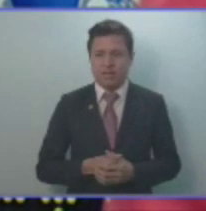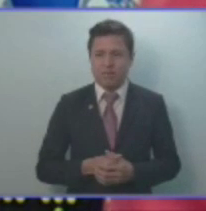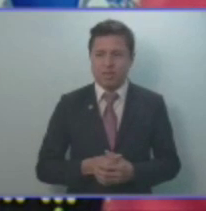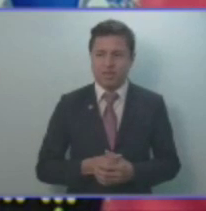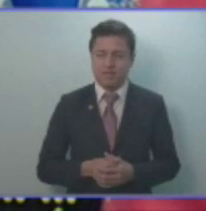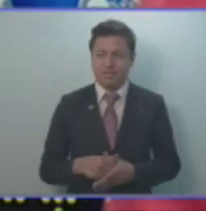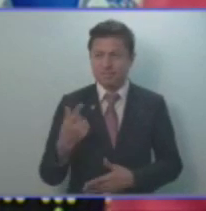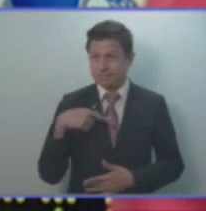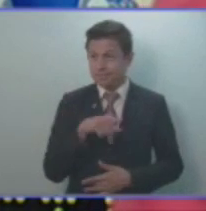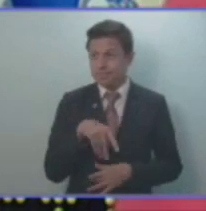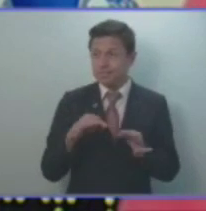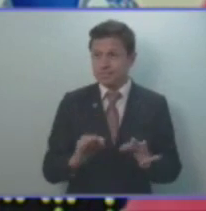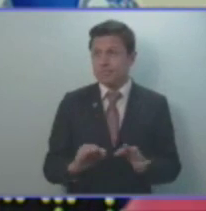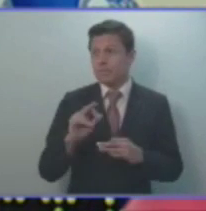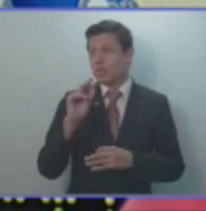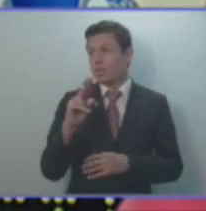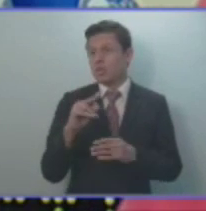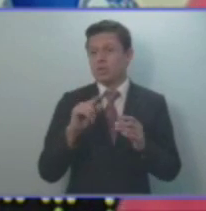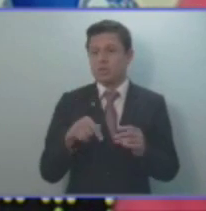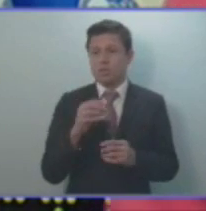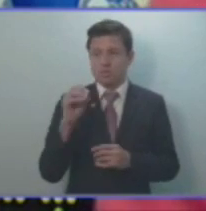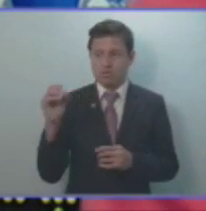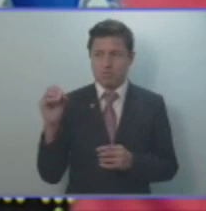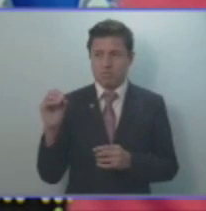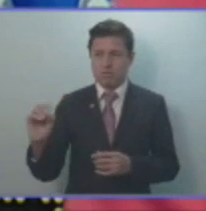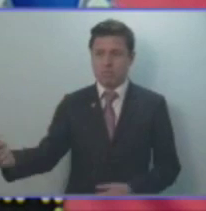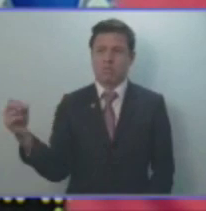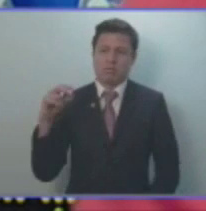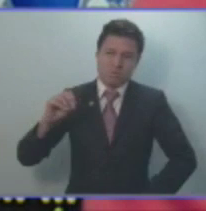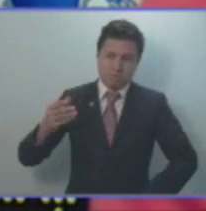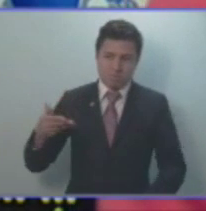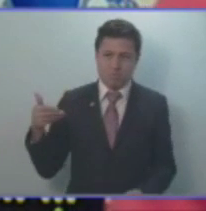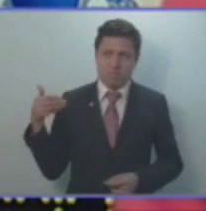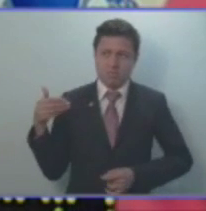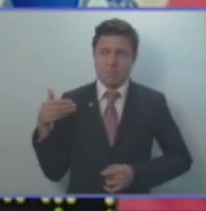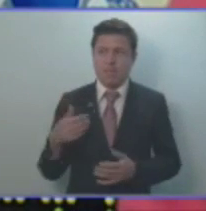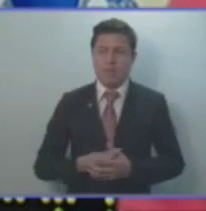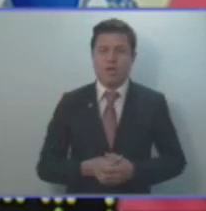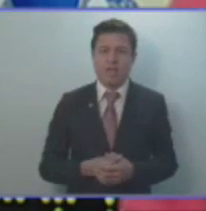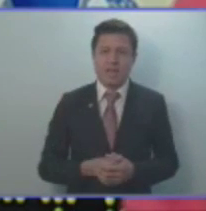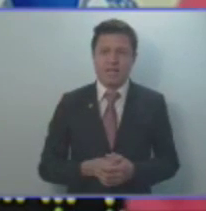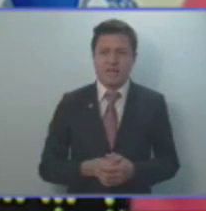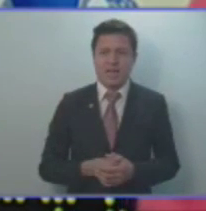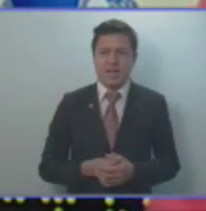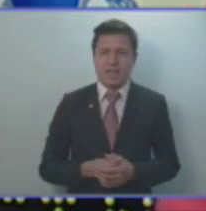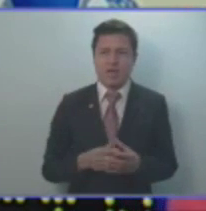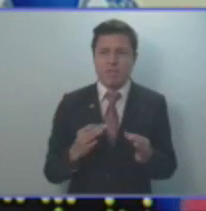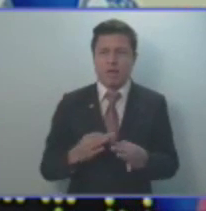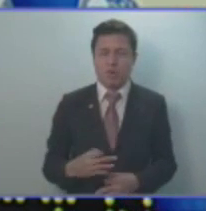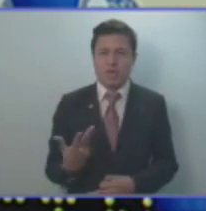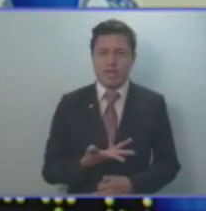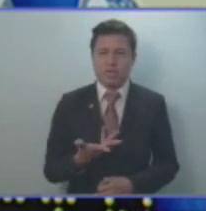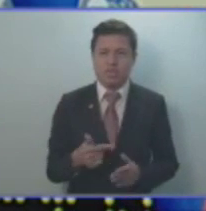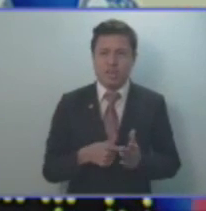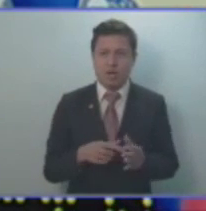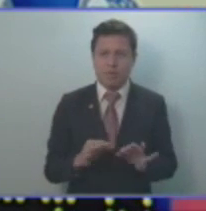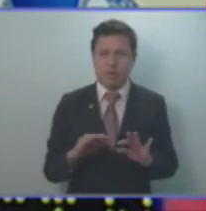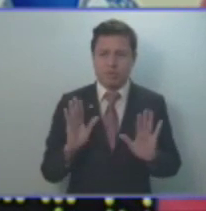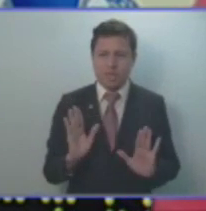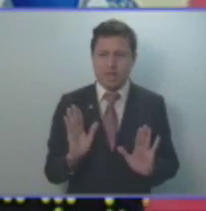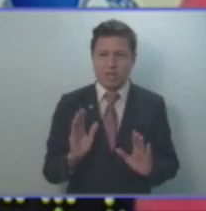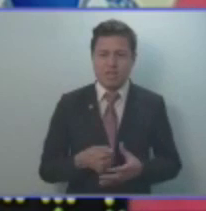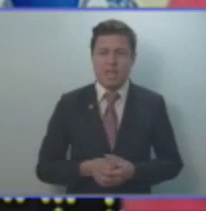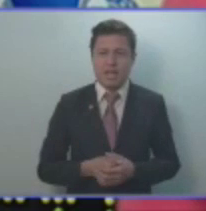arqueológicos de al menos 2.300 años y que dan cuenta de contribuciones al